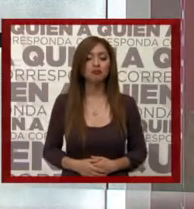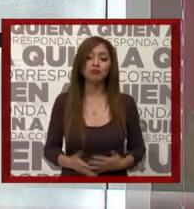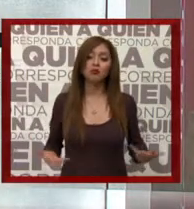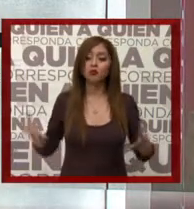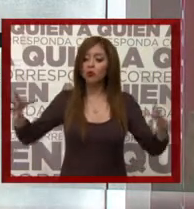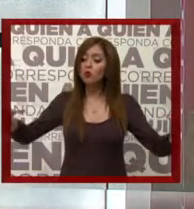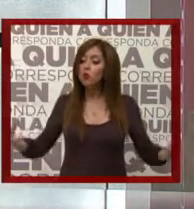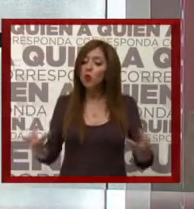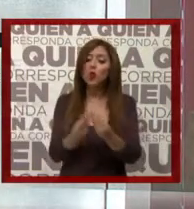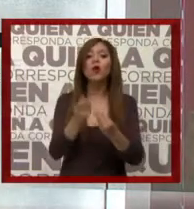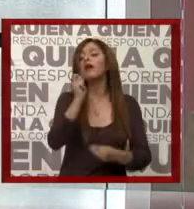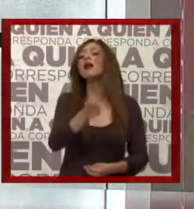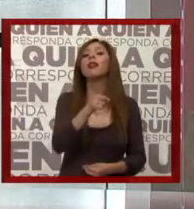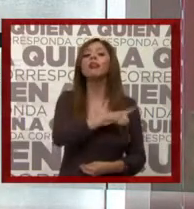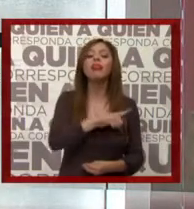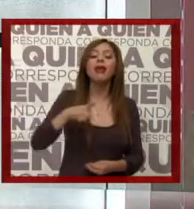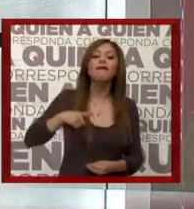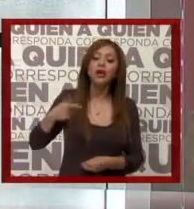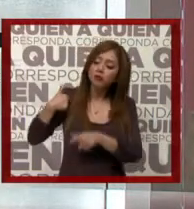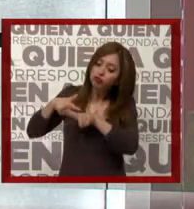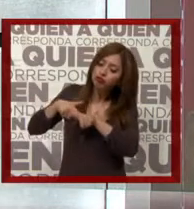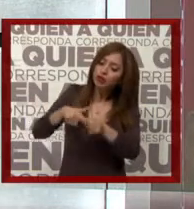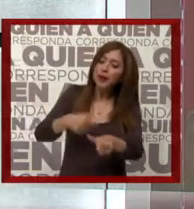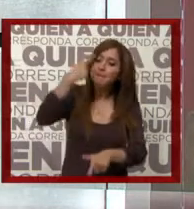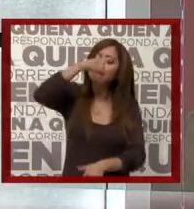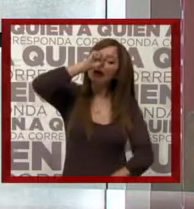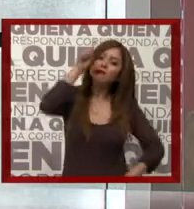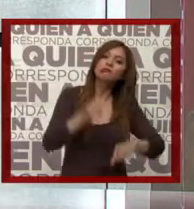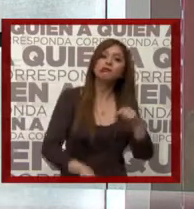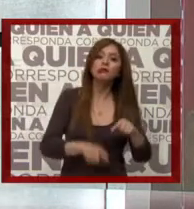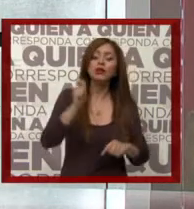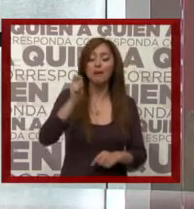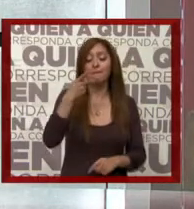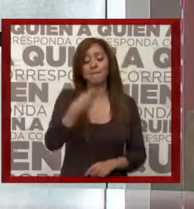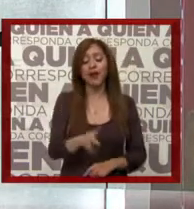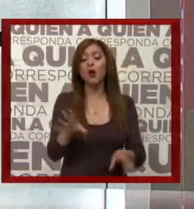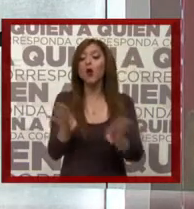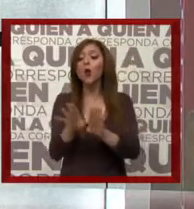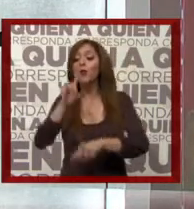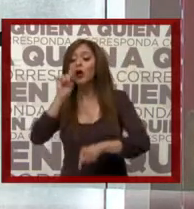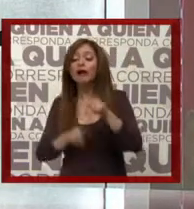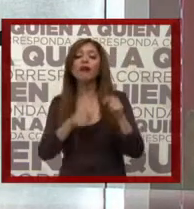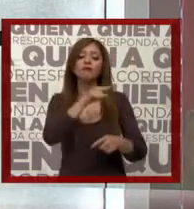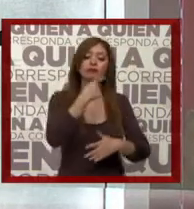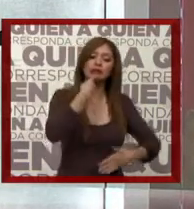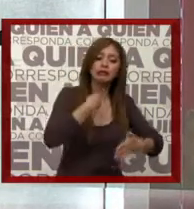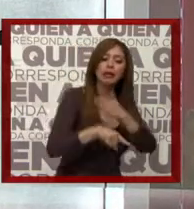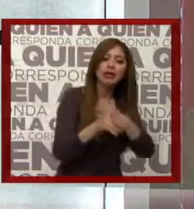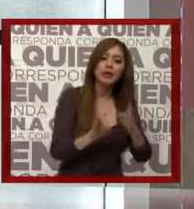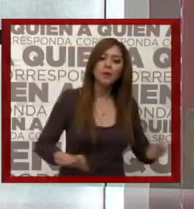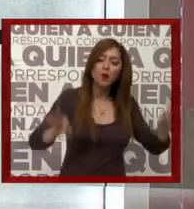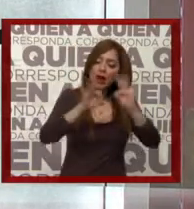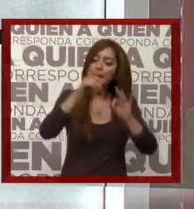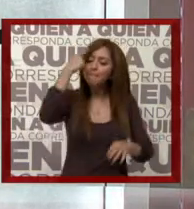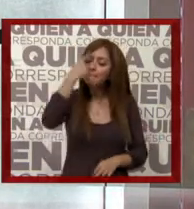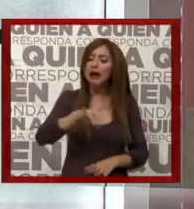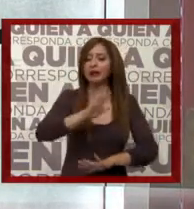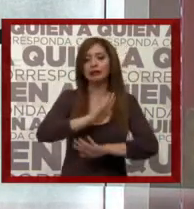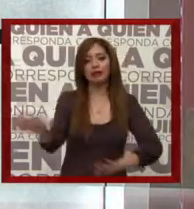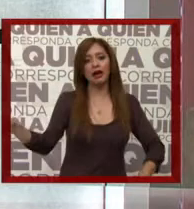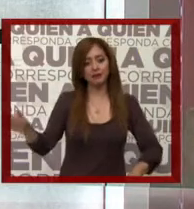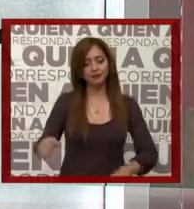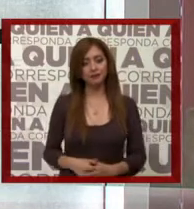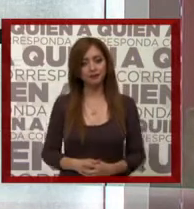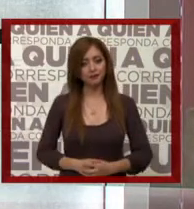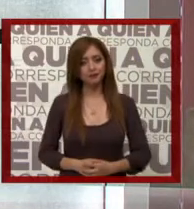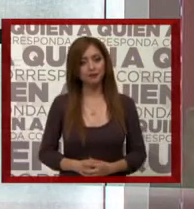luchando para que acabe. Y denunciando es la única forma de generar esta lucha. Alejandra Haas